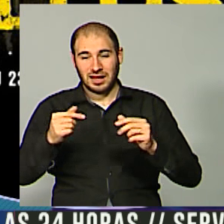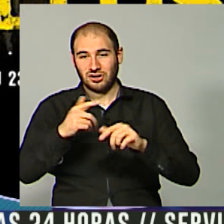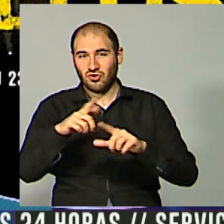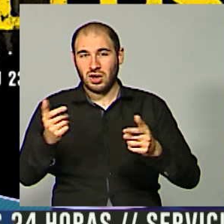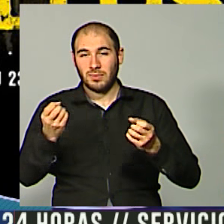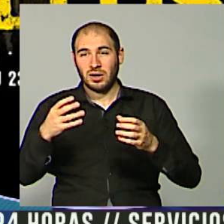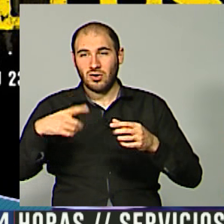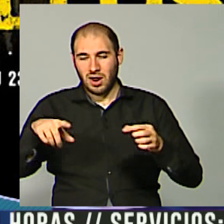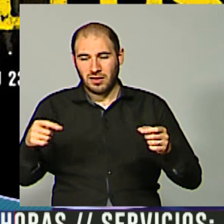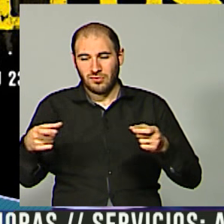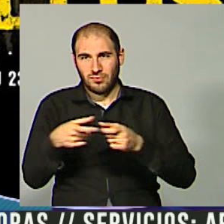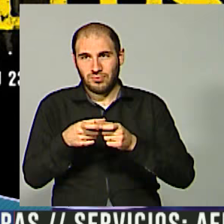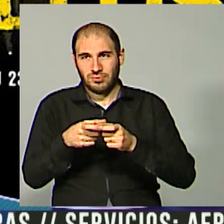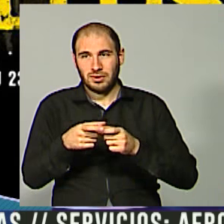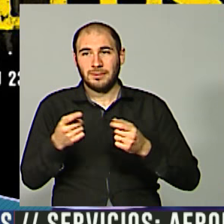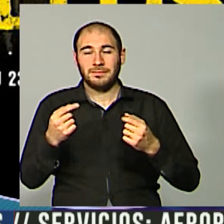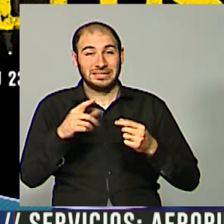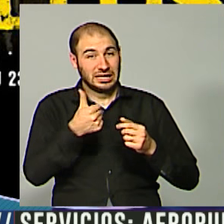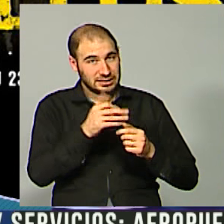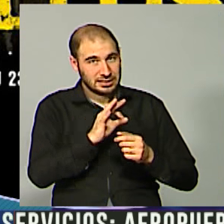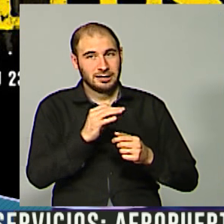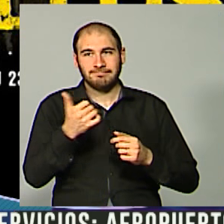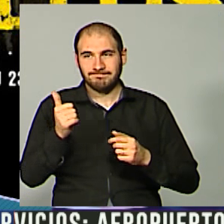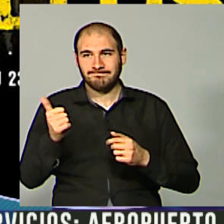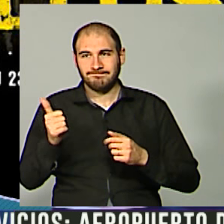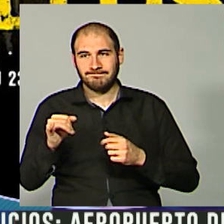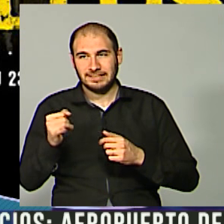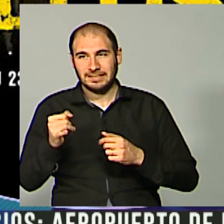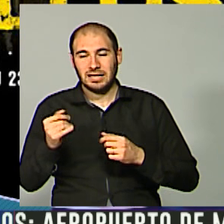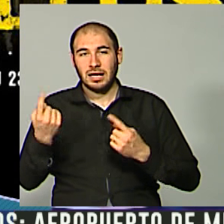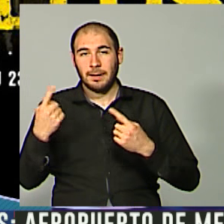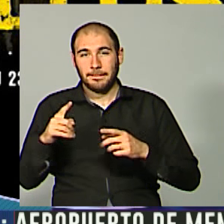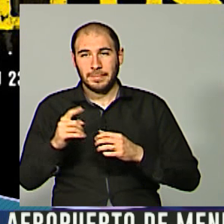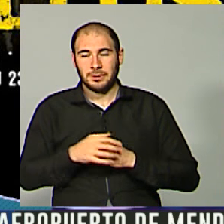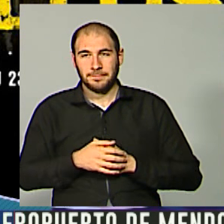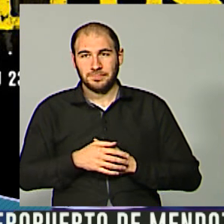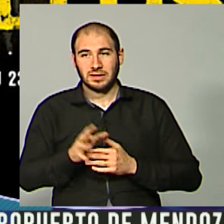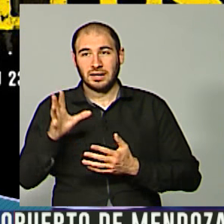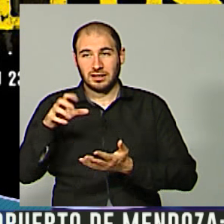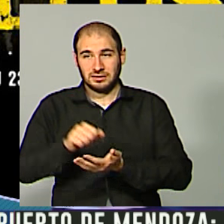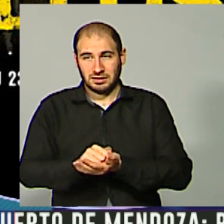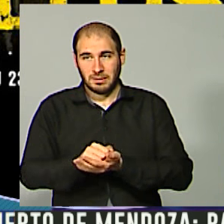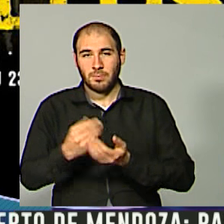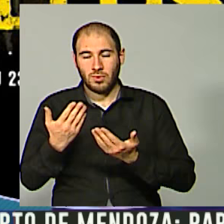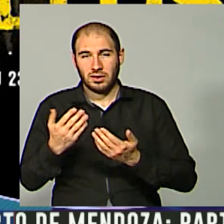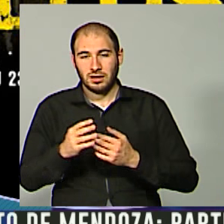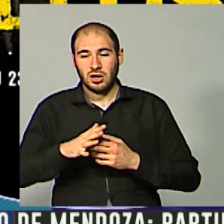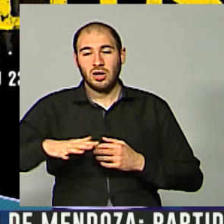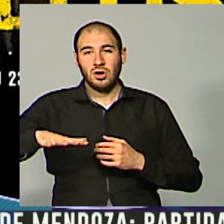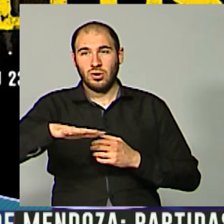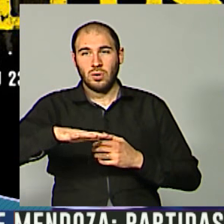porque el lugar es muy reducido. Solo 60 decían, claro, ¿no? pero pueden hacer reserva. El lugar es